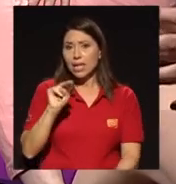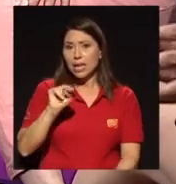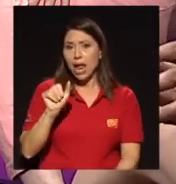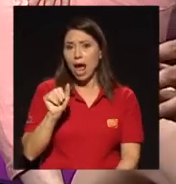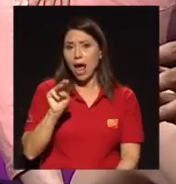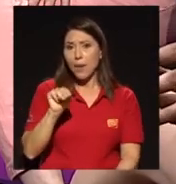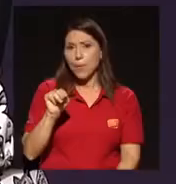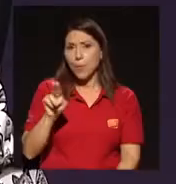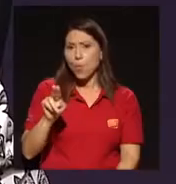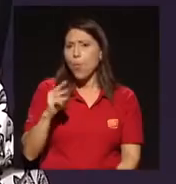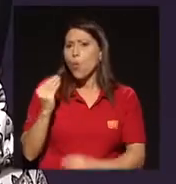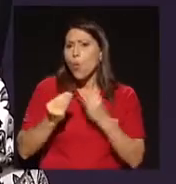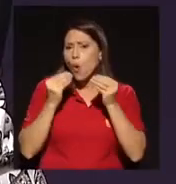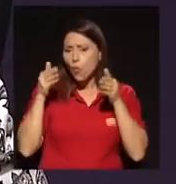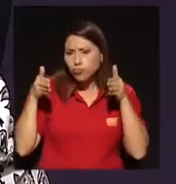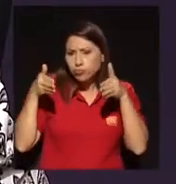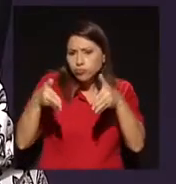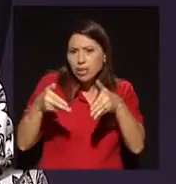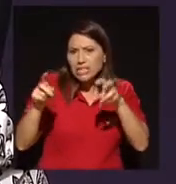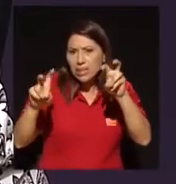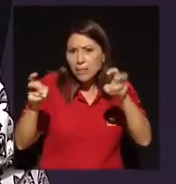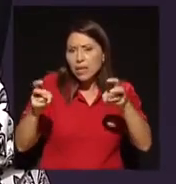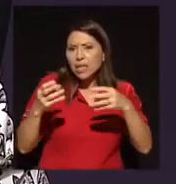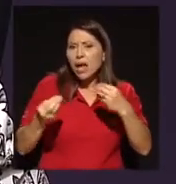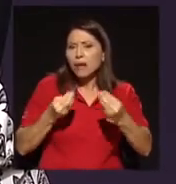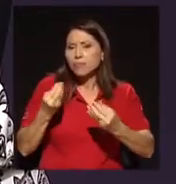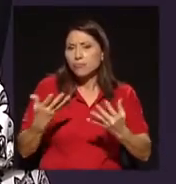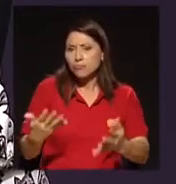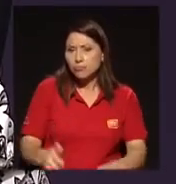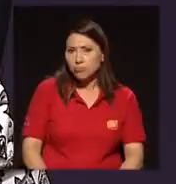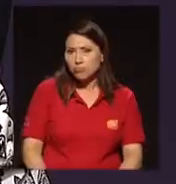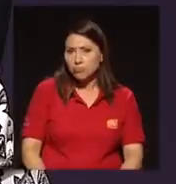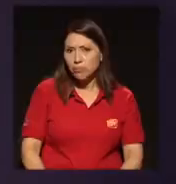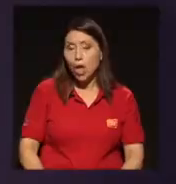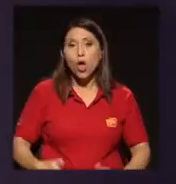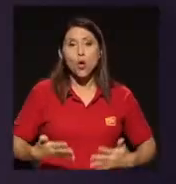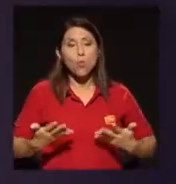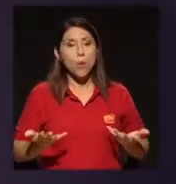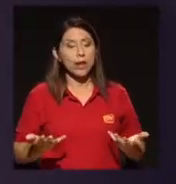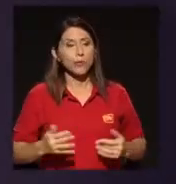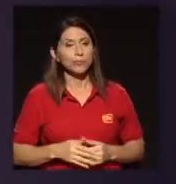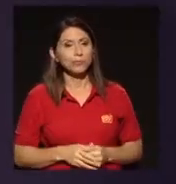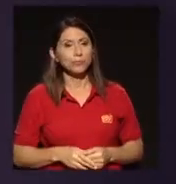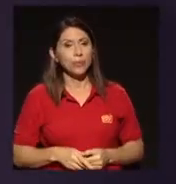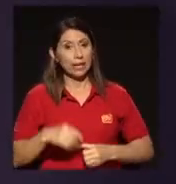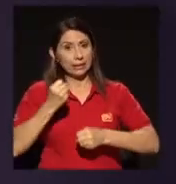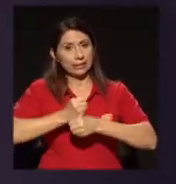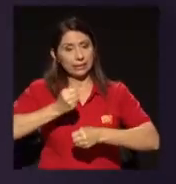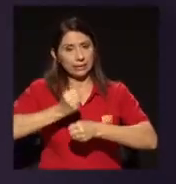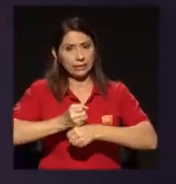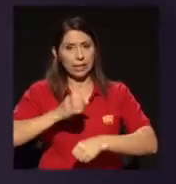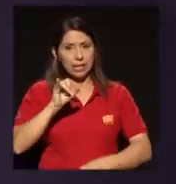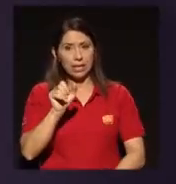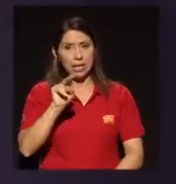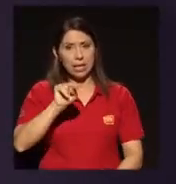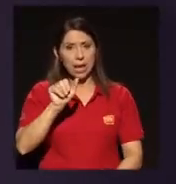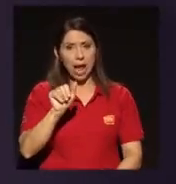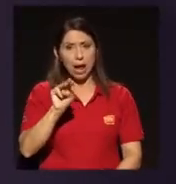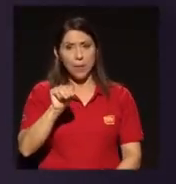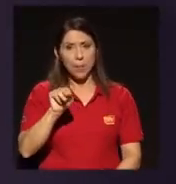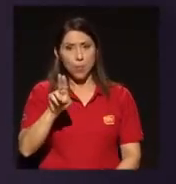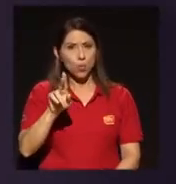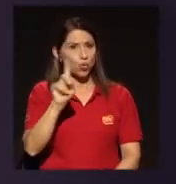han abordado esta temática, cómo la están abordando. Bueno, gran tarea del INAMU no es solamente